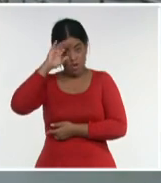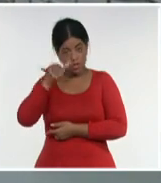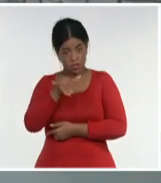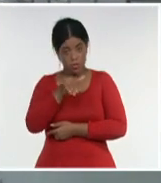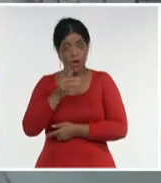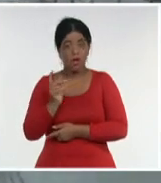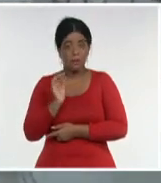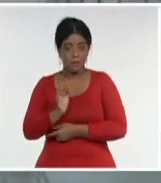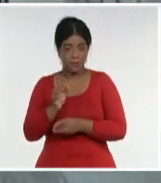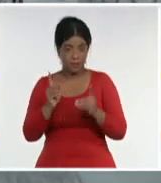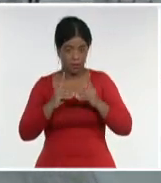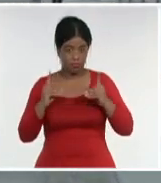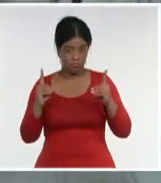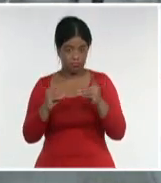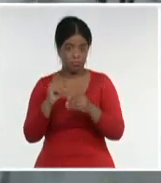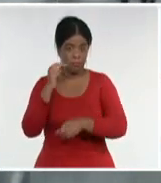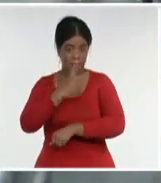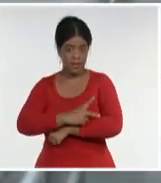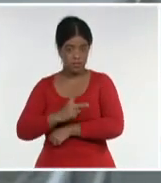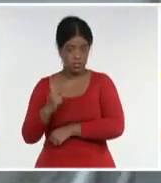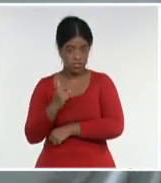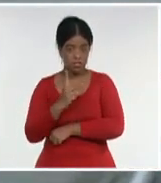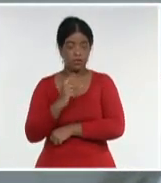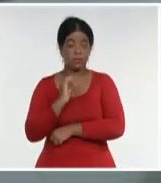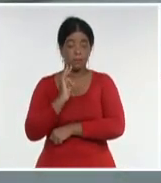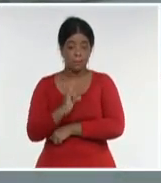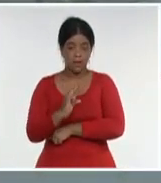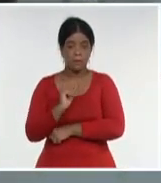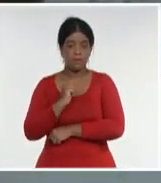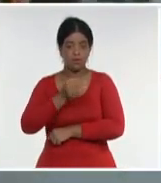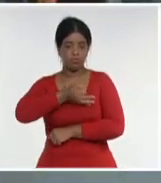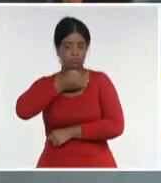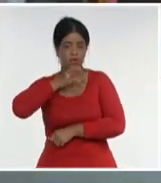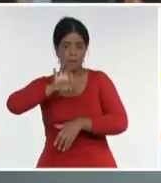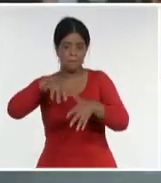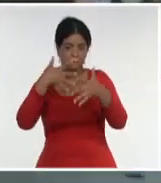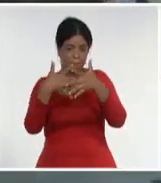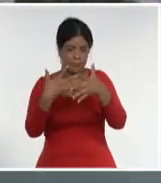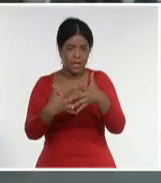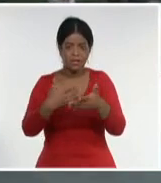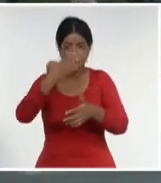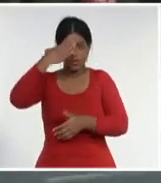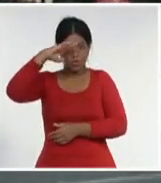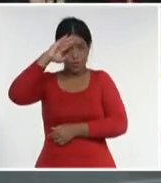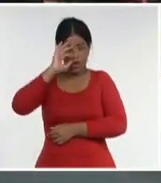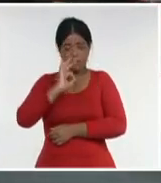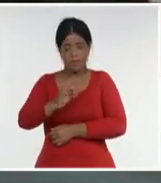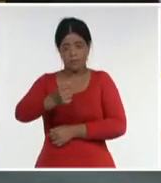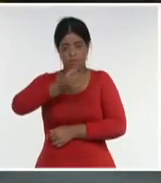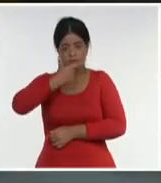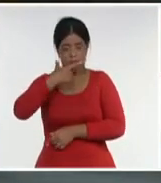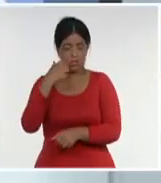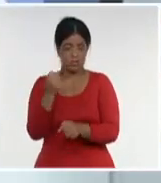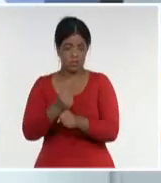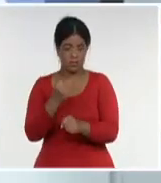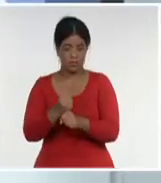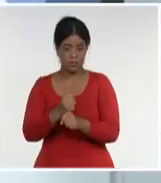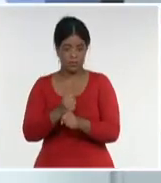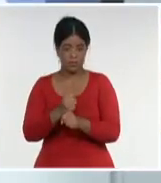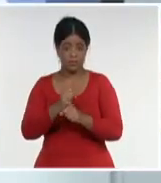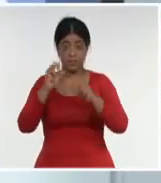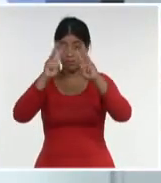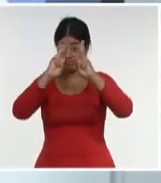la Promoción del Comercio y la Inversión en Cuba y tendrá presentaciones de empresas e instituciones cubanas del sector. El foro empresarial